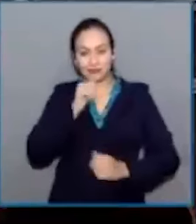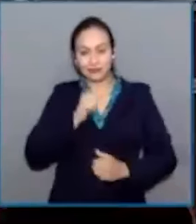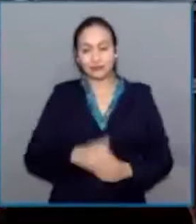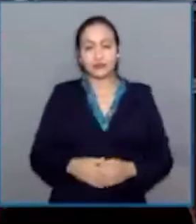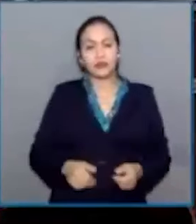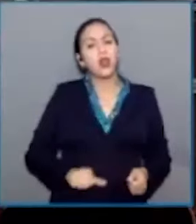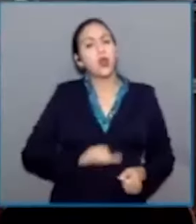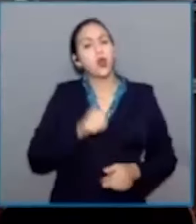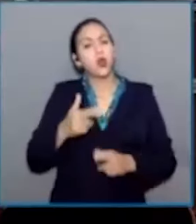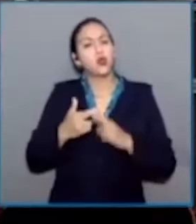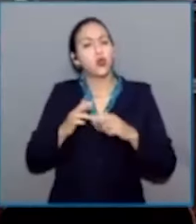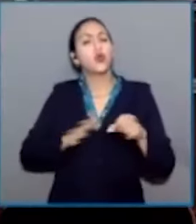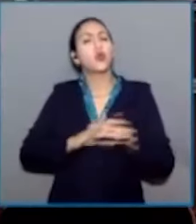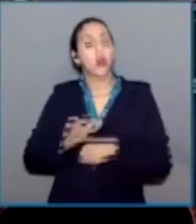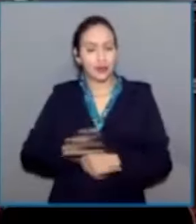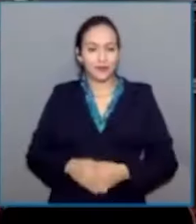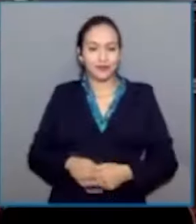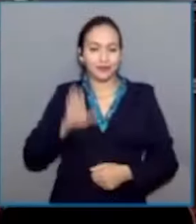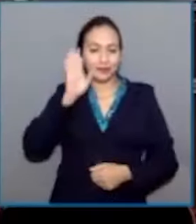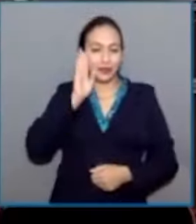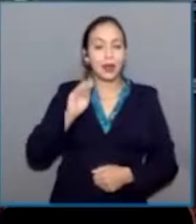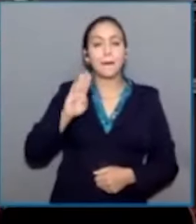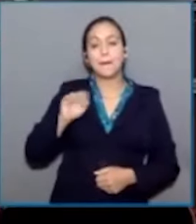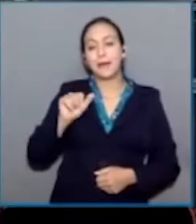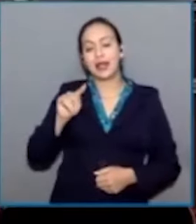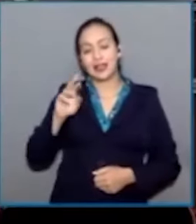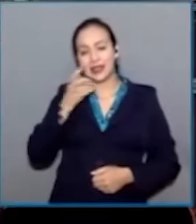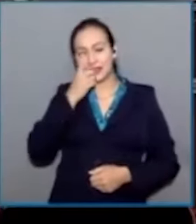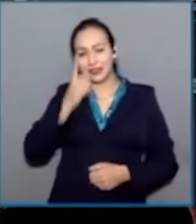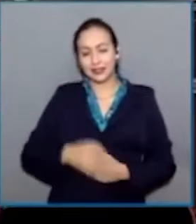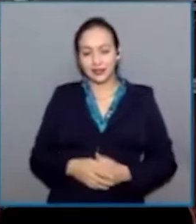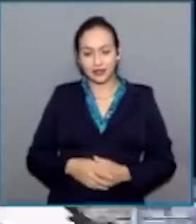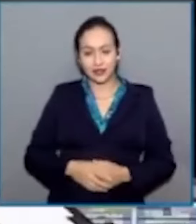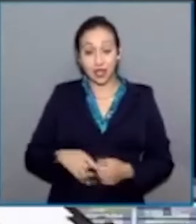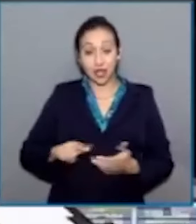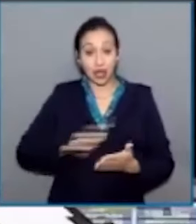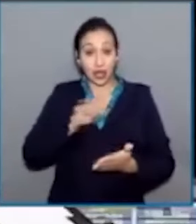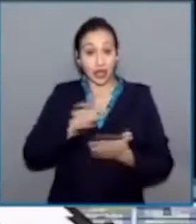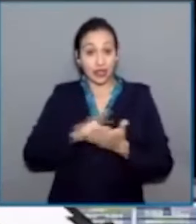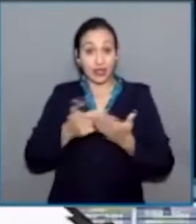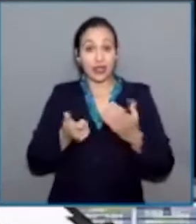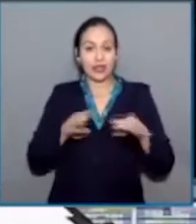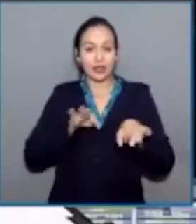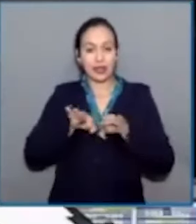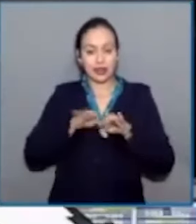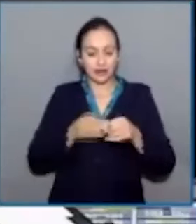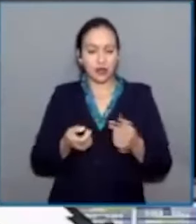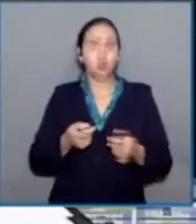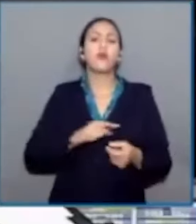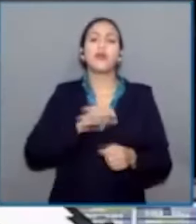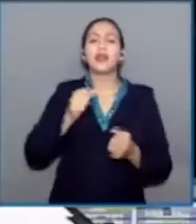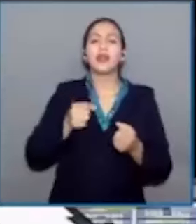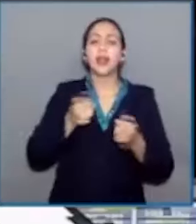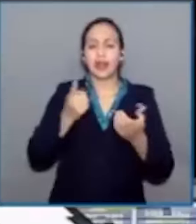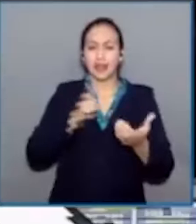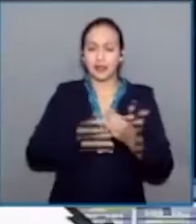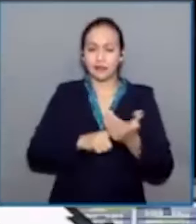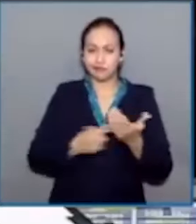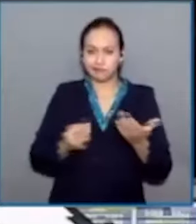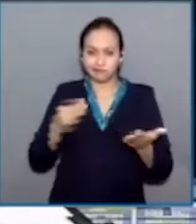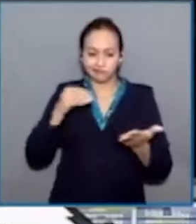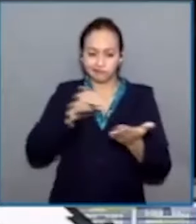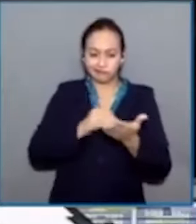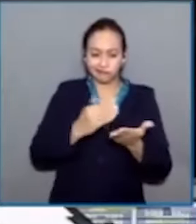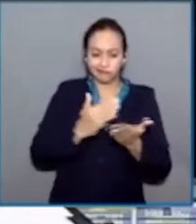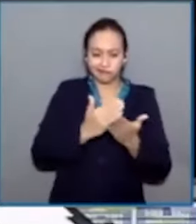lenia bates guadarrama quien Establece que la Ley Orgánica del poder judicial no prevé las medidas cautelares como parte de este tipo de